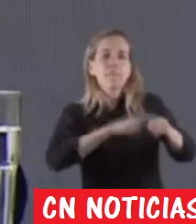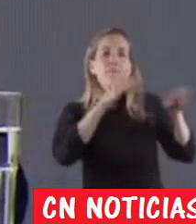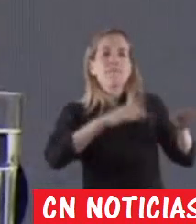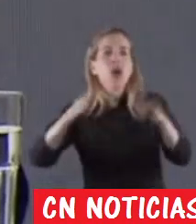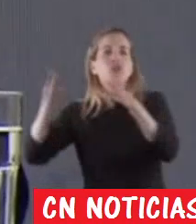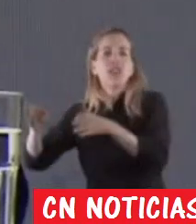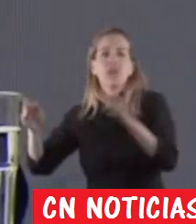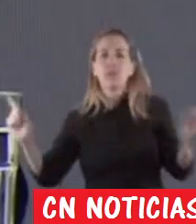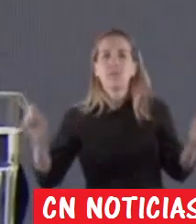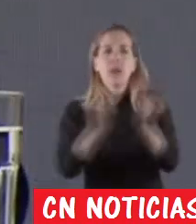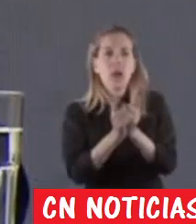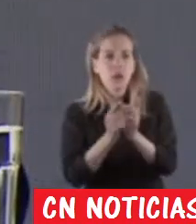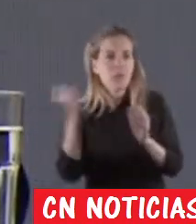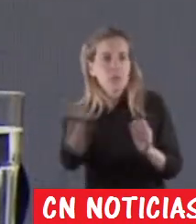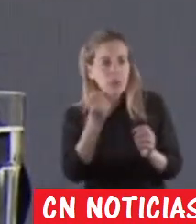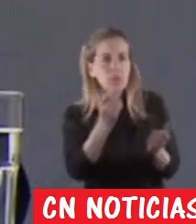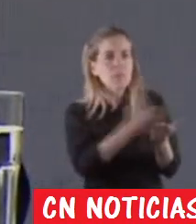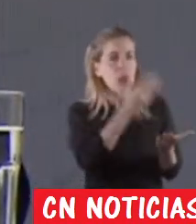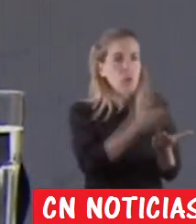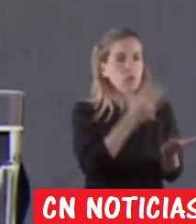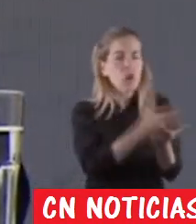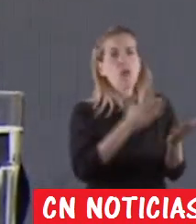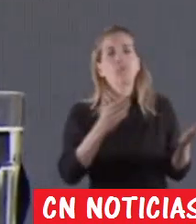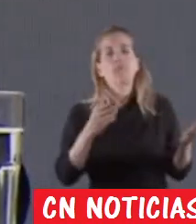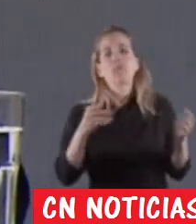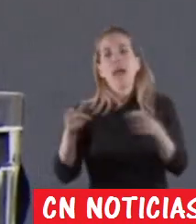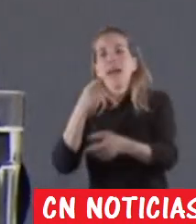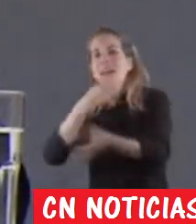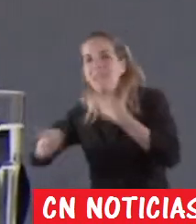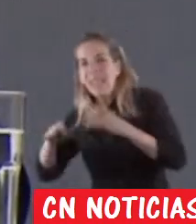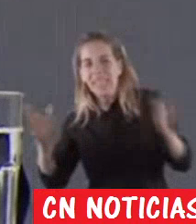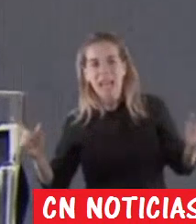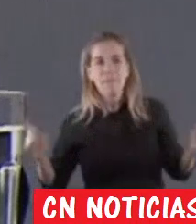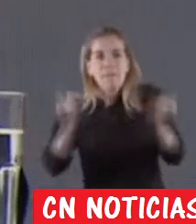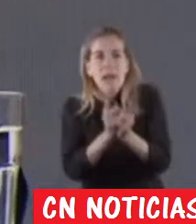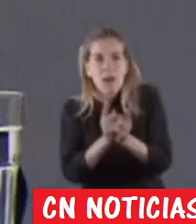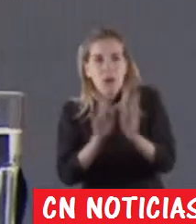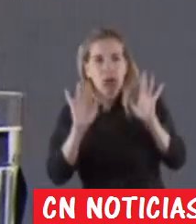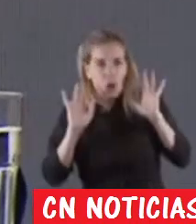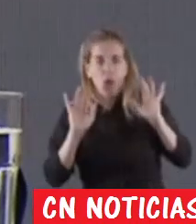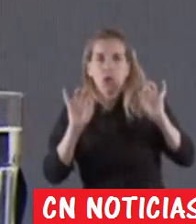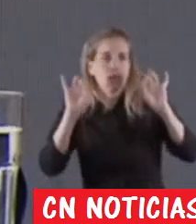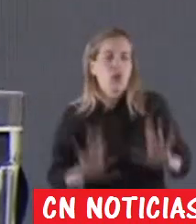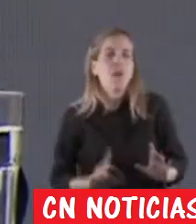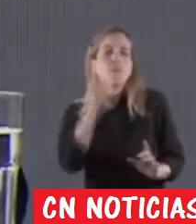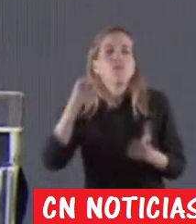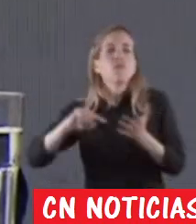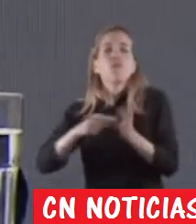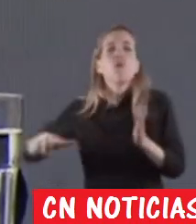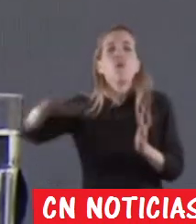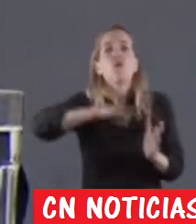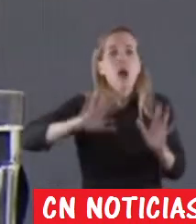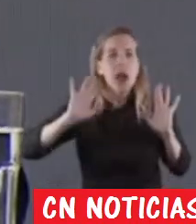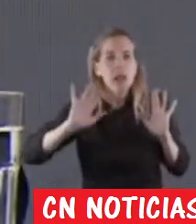Nosotros tenemos que acercar la producción de alimentos a cada comunidad. Tenemos que descentralizar esa producción de alimentos y tenemos que trabajar